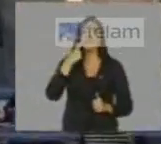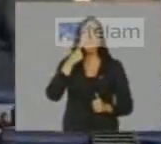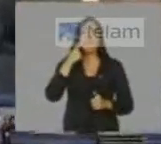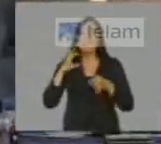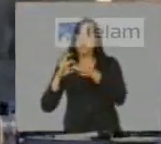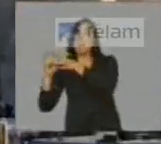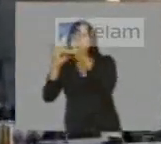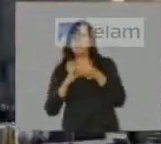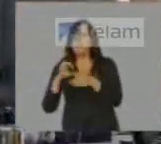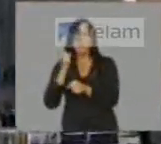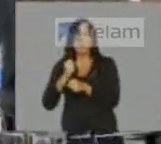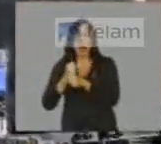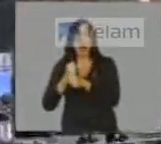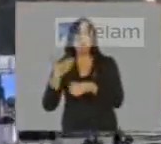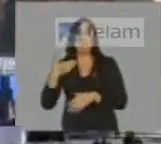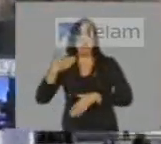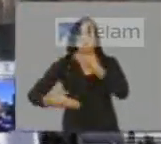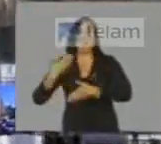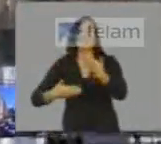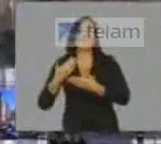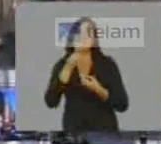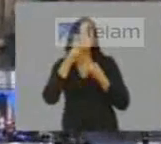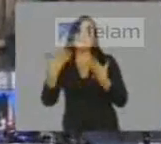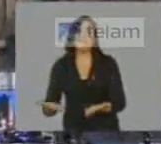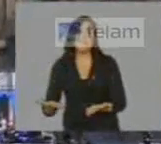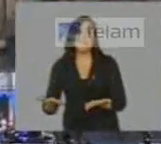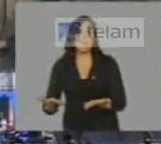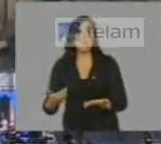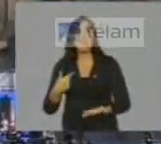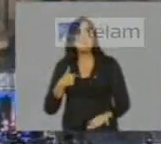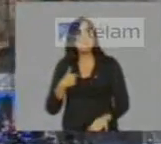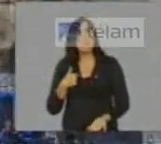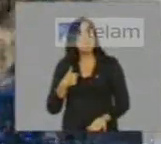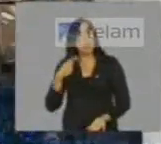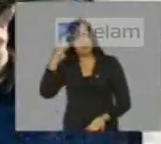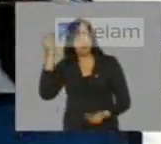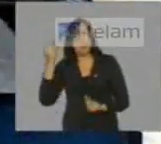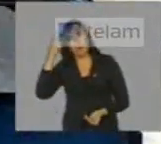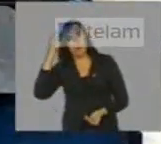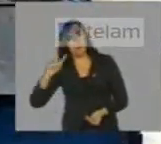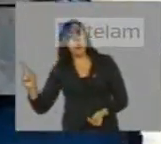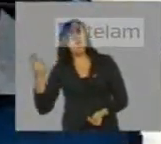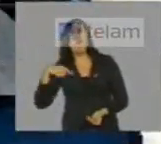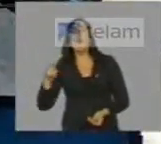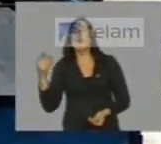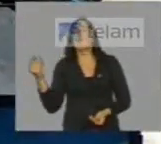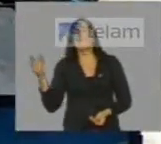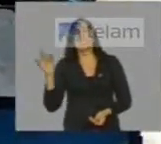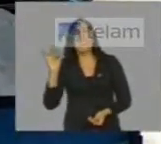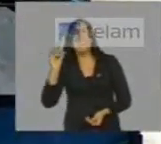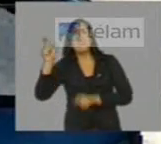podemos potenciar aún más. Es increíble, los invito, yo sé que muy poca gente puede andar en helicóptero,